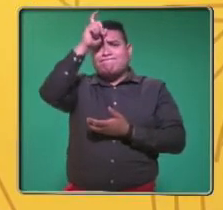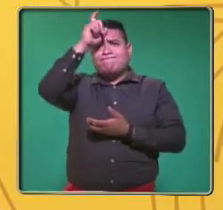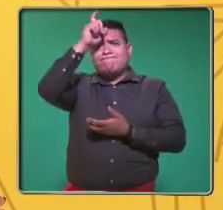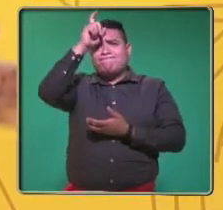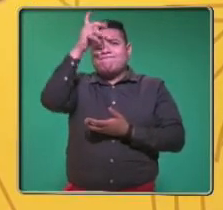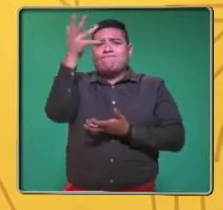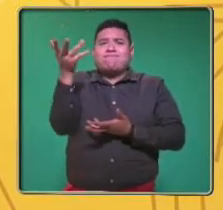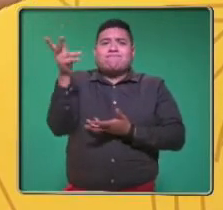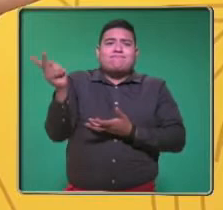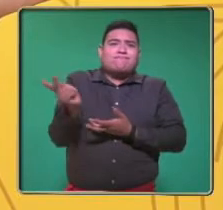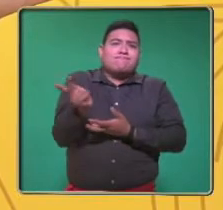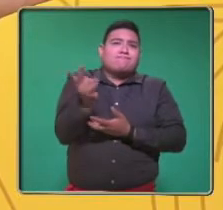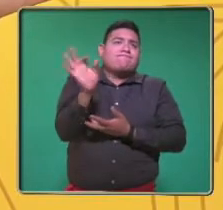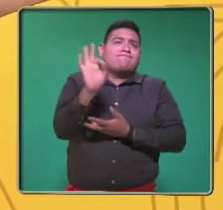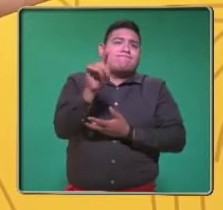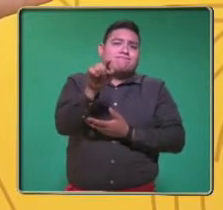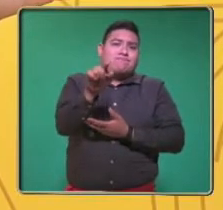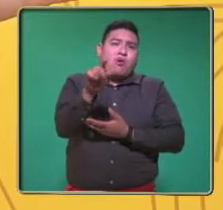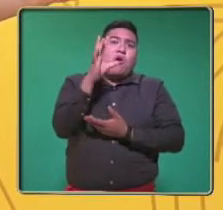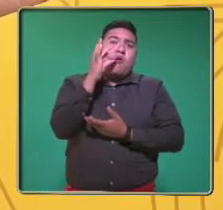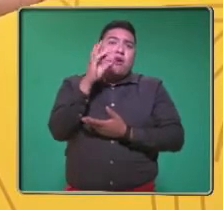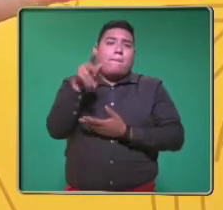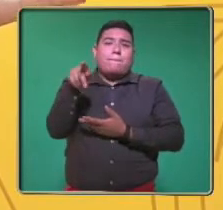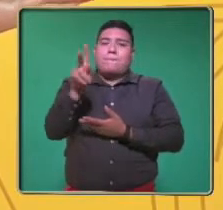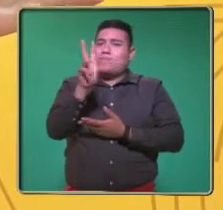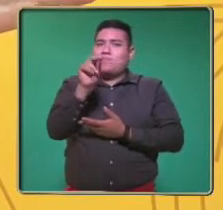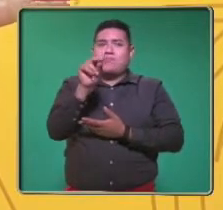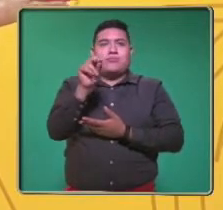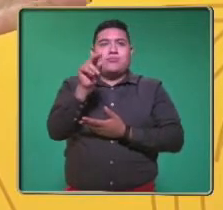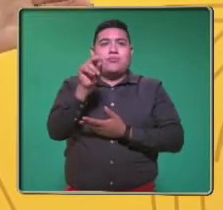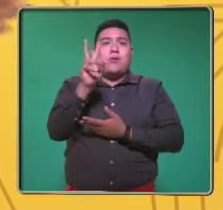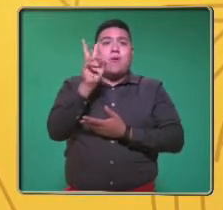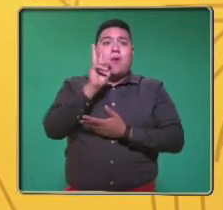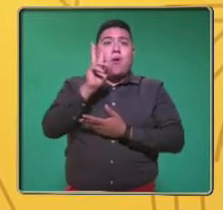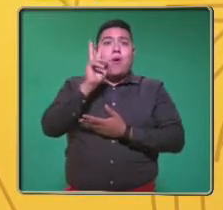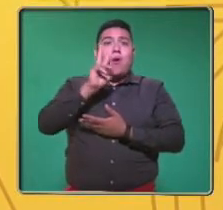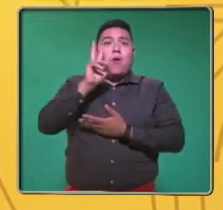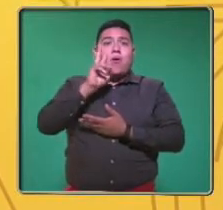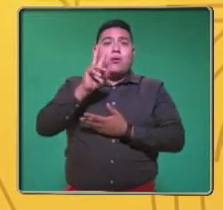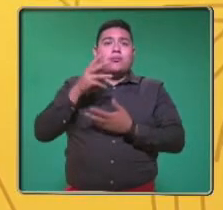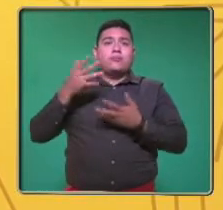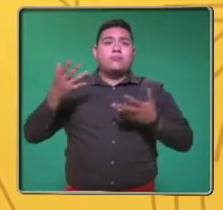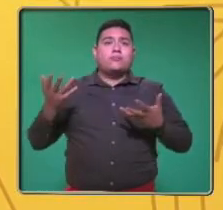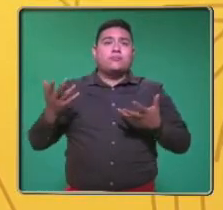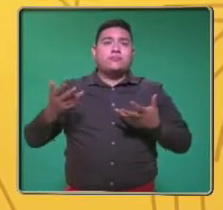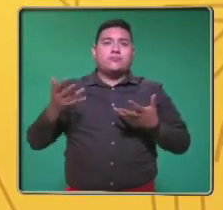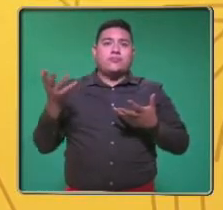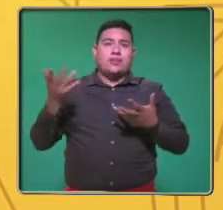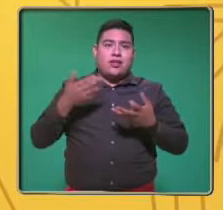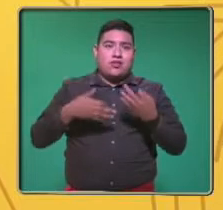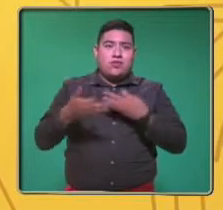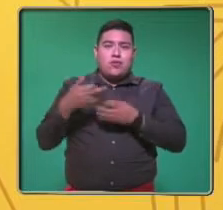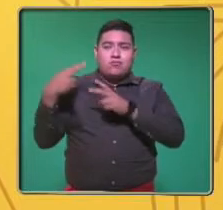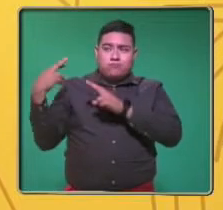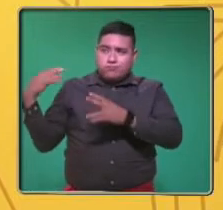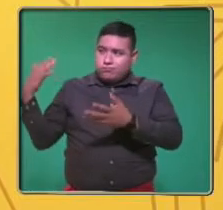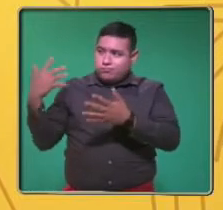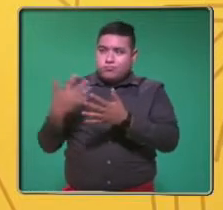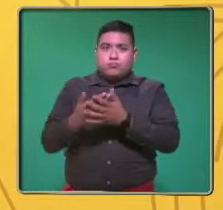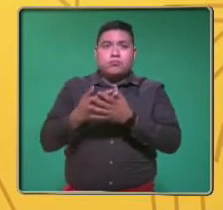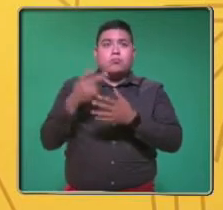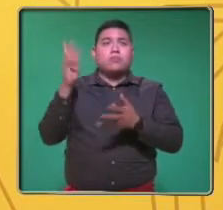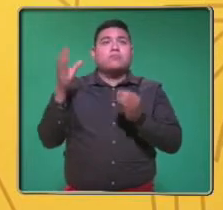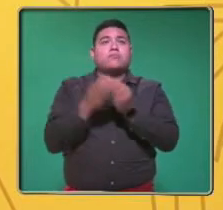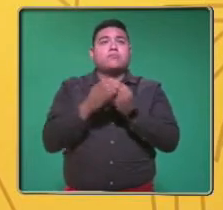mejor usted dirá, pues escucha sencilla, pero no. Vamos a ver qué sigue en toda esta trayectoria de este